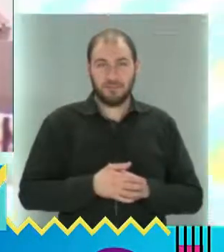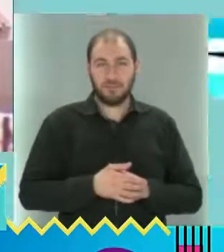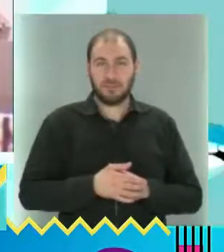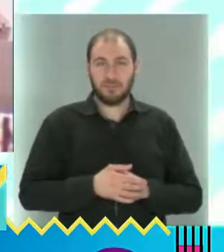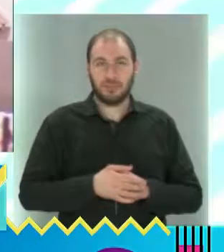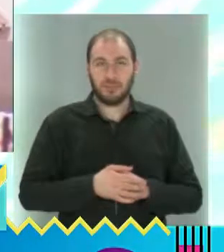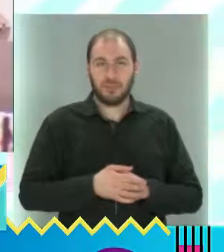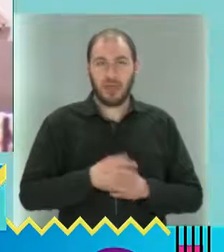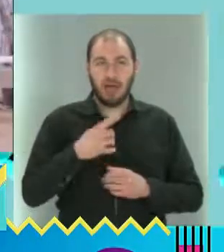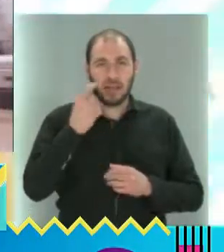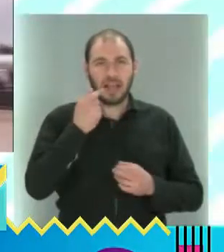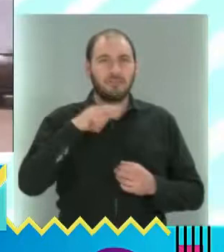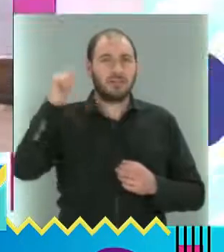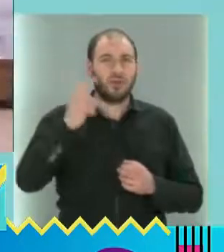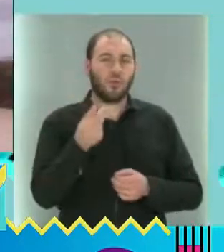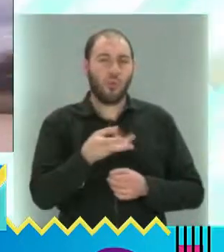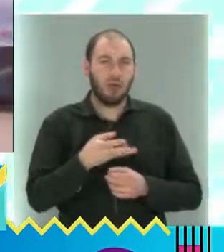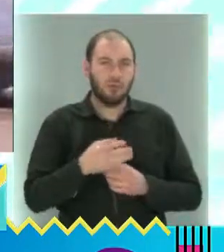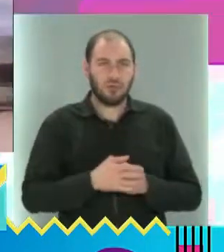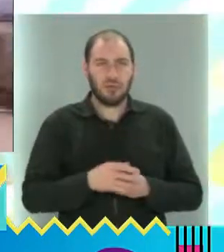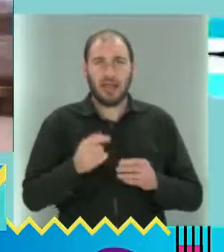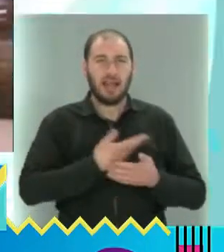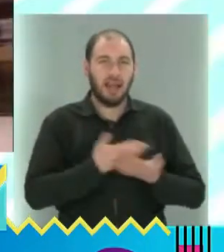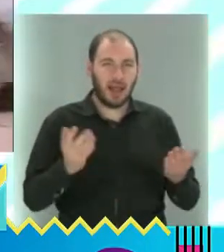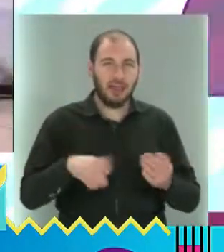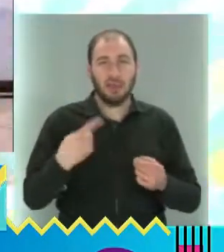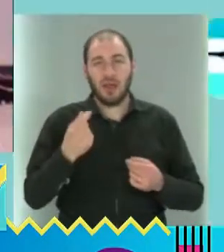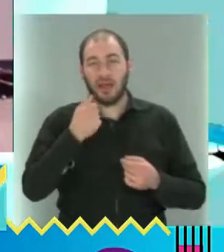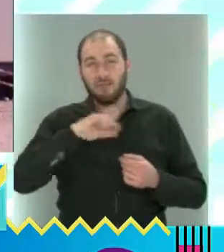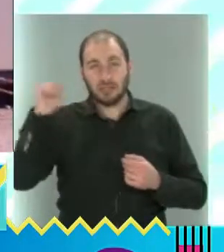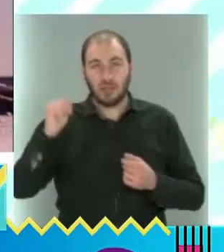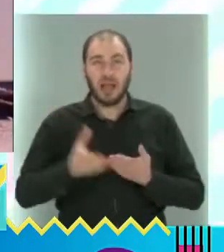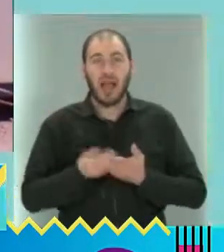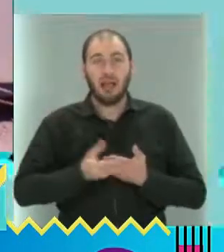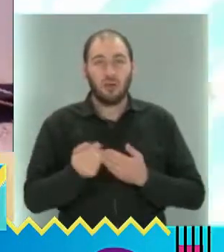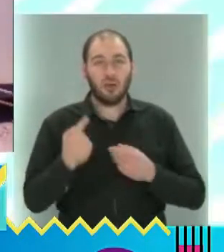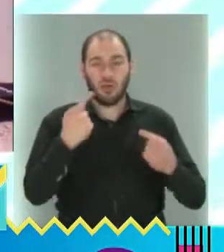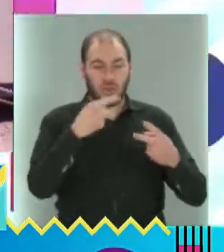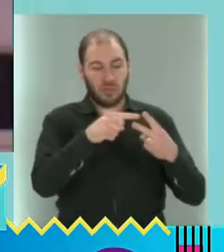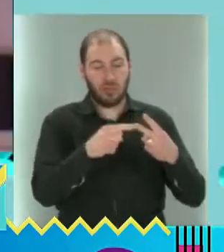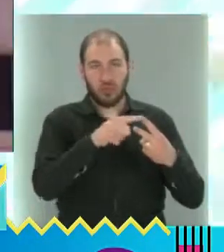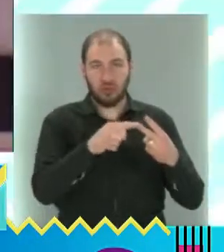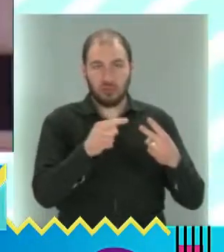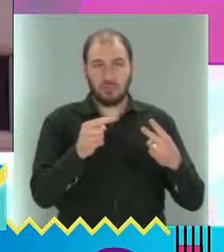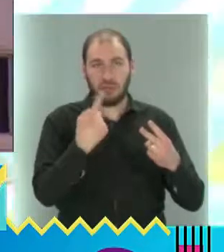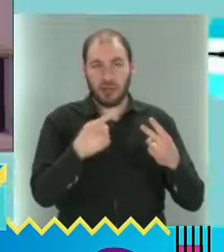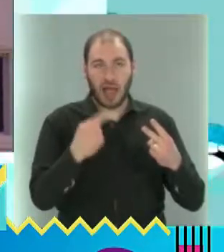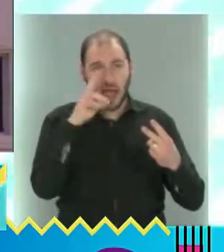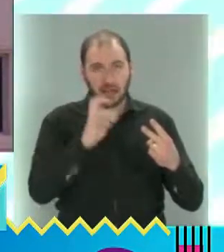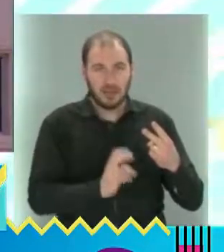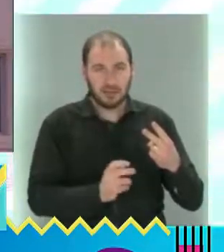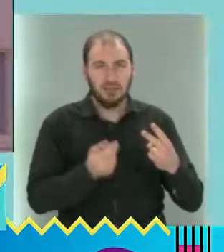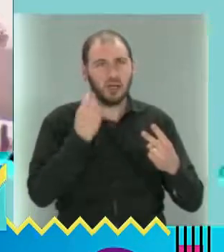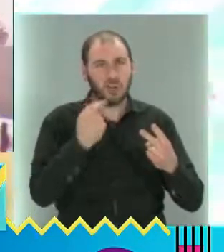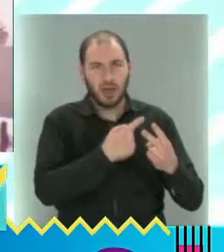así, cuánto es la inflación en términos generales y cuánto es inflación de costo. Son dos componentes que hay que ver, analizar cómo